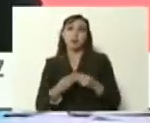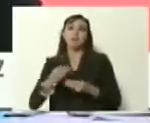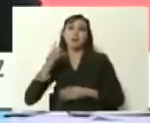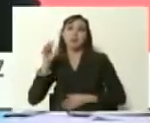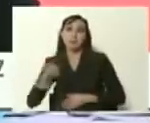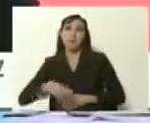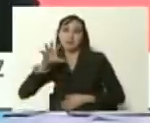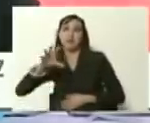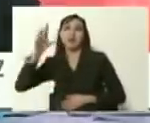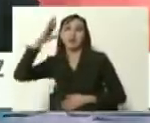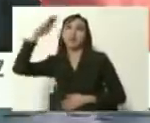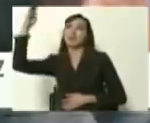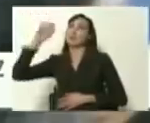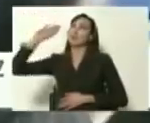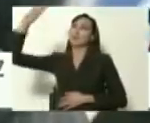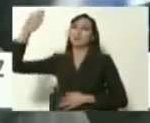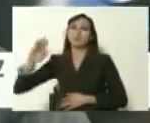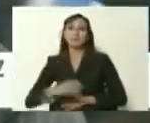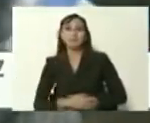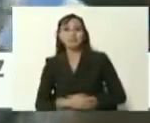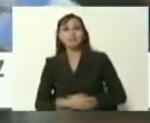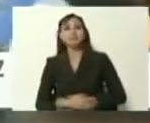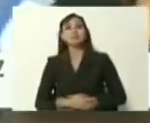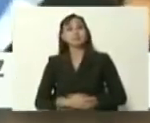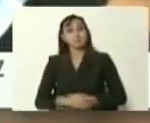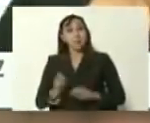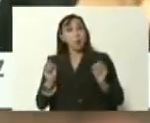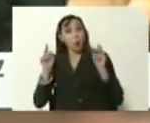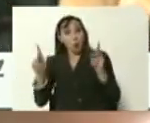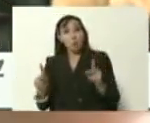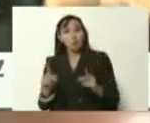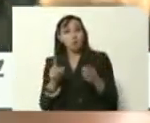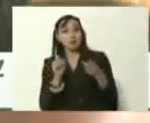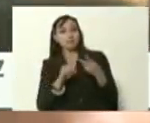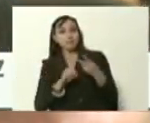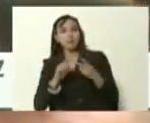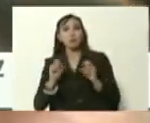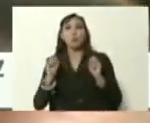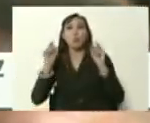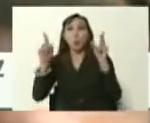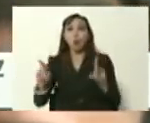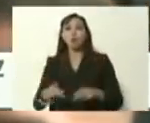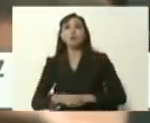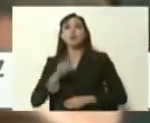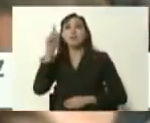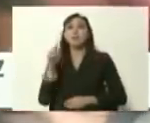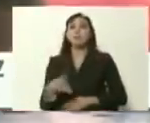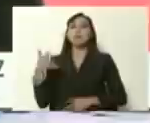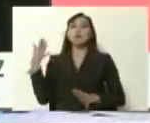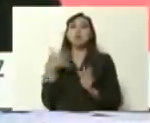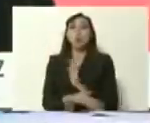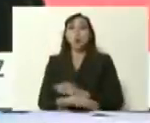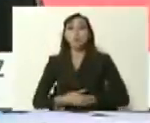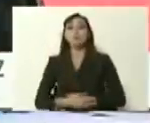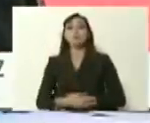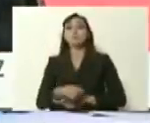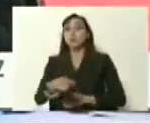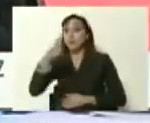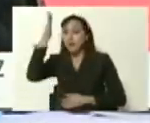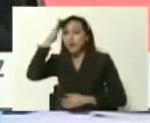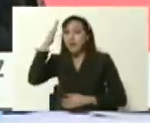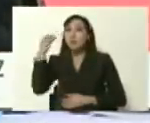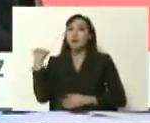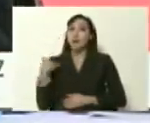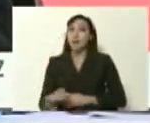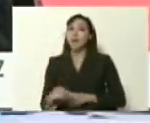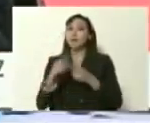Dios. En segundo lugar, una oportunidad para, como ya sabemos cuáles son